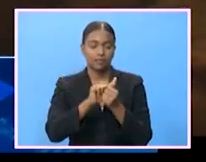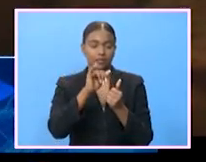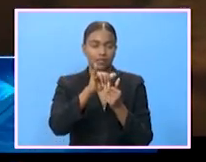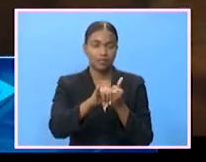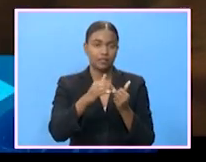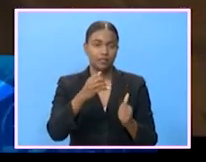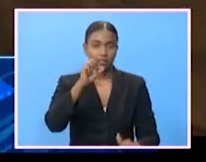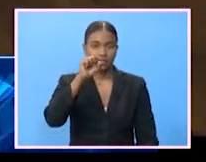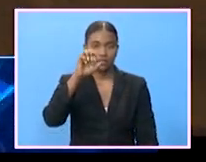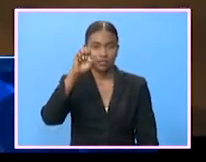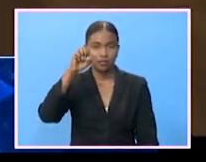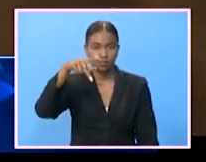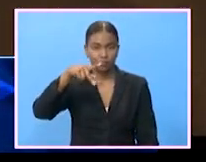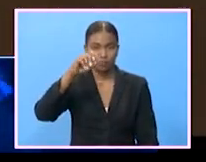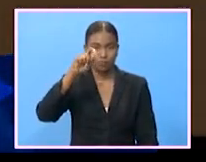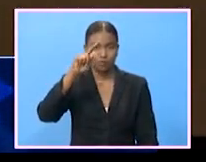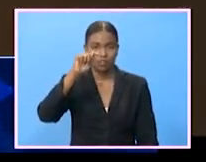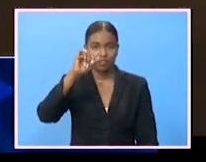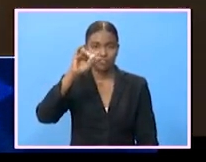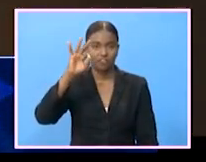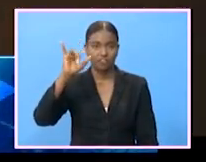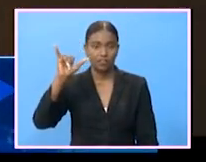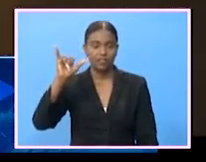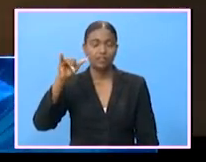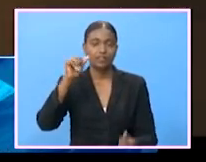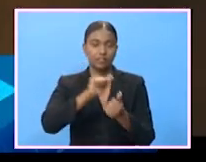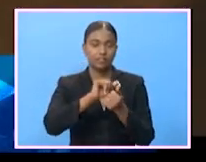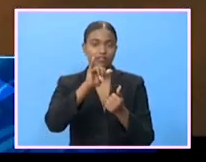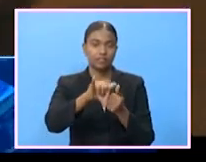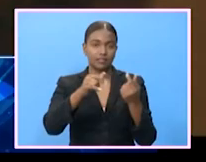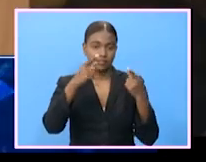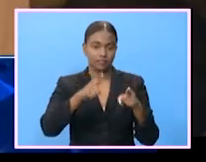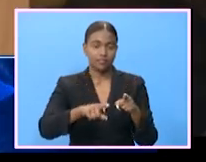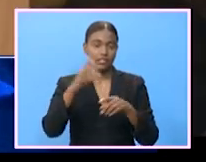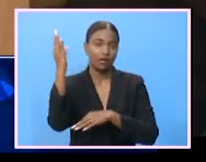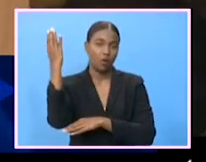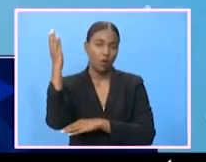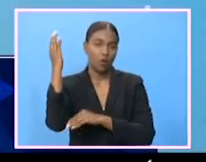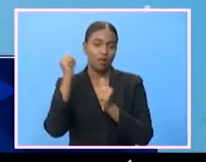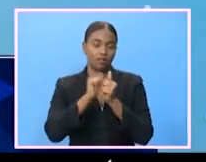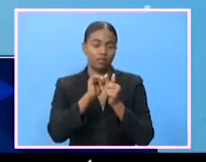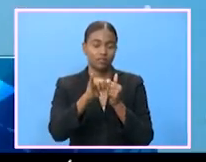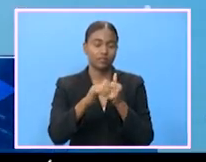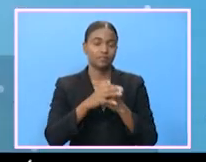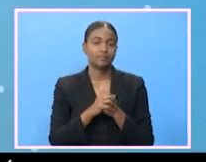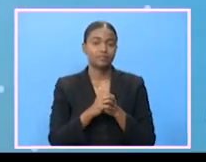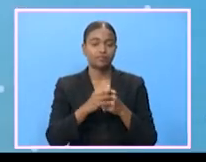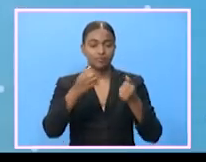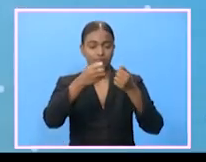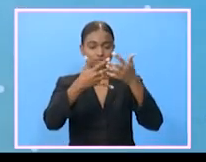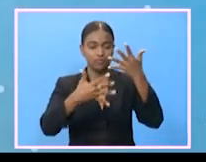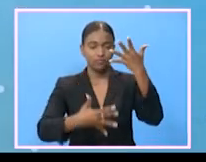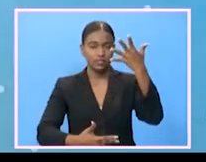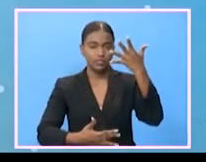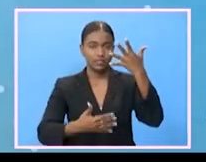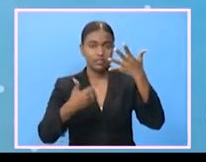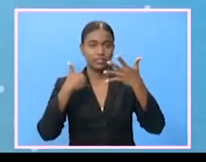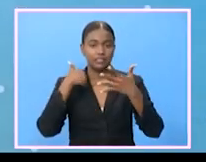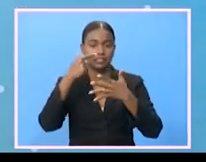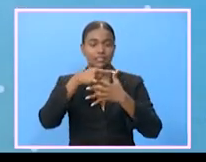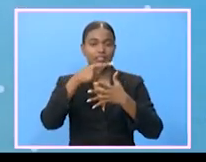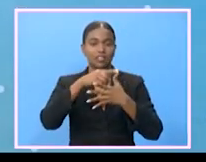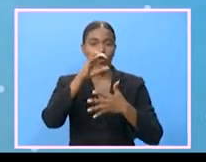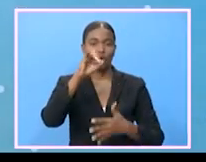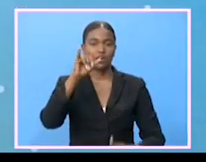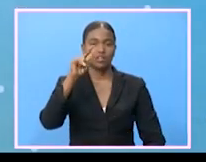Spotify por usuarios en España, Argentina, Chile, Colombia y México. En el listado lidera Ojitos Lindos,